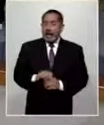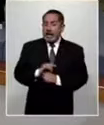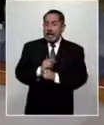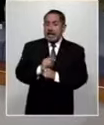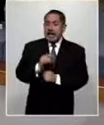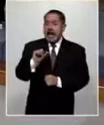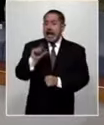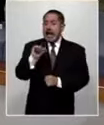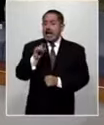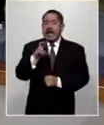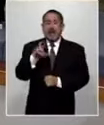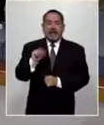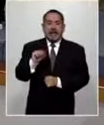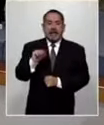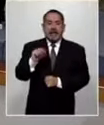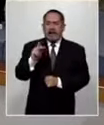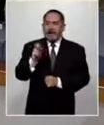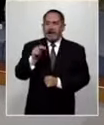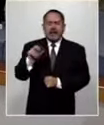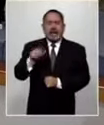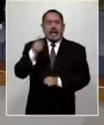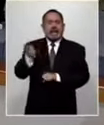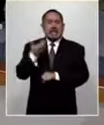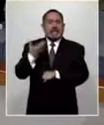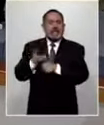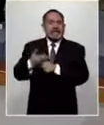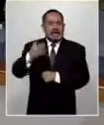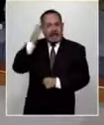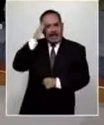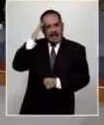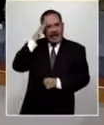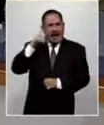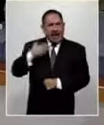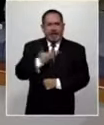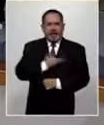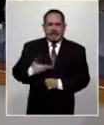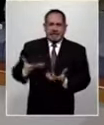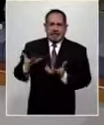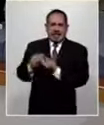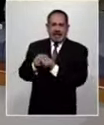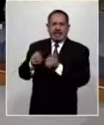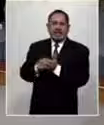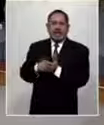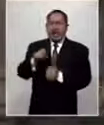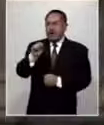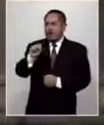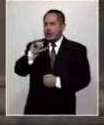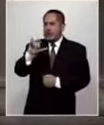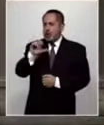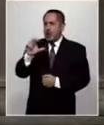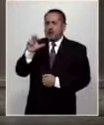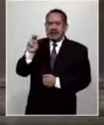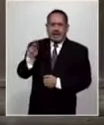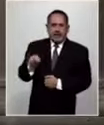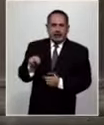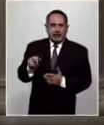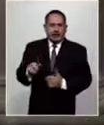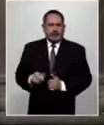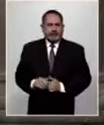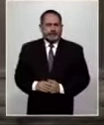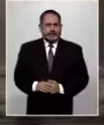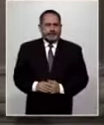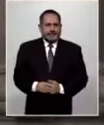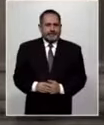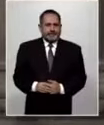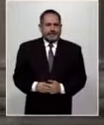Licenciada Alejandra Espitalier Peña, secretaria general de la Presidencia de la Suprema Corte de Justicia de la Nación.